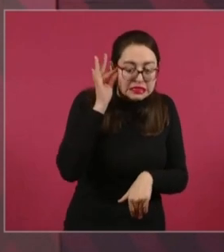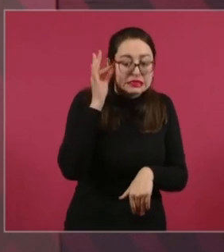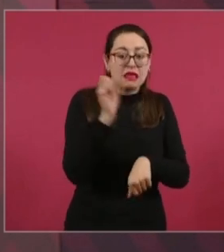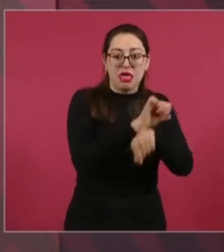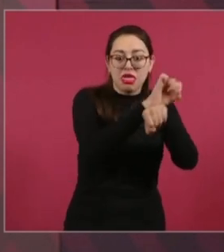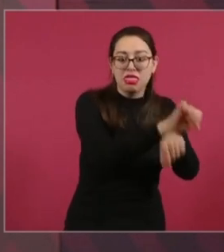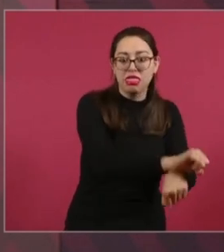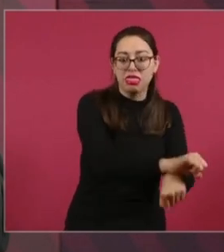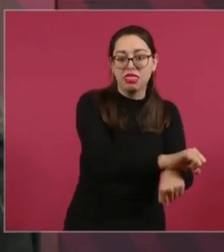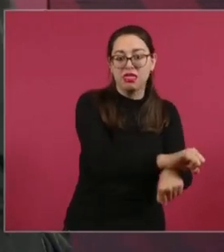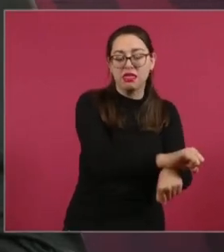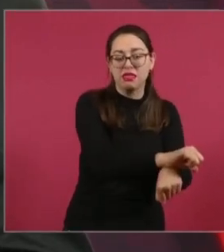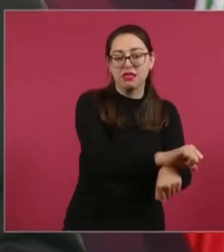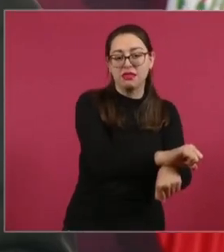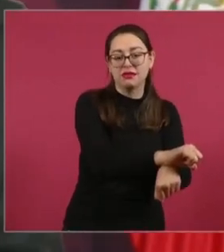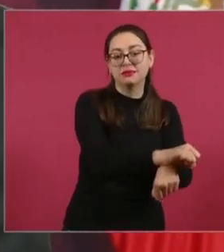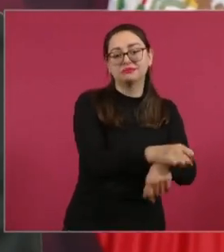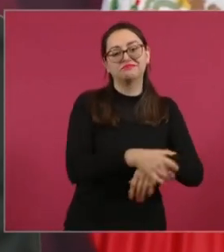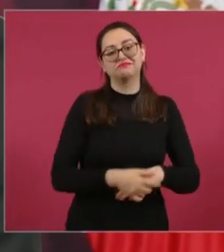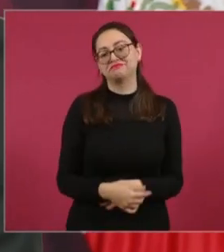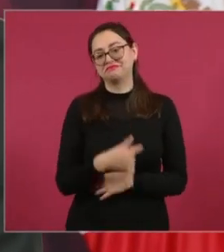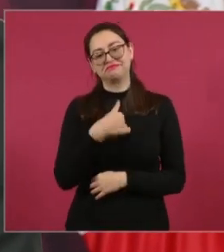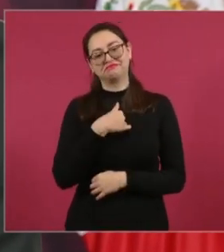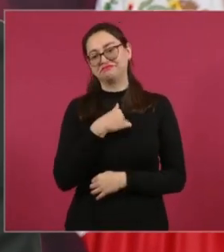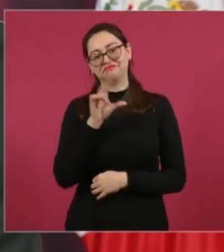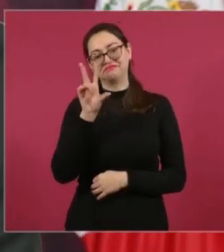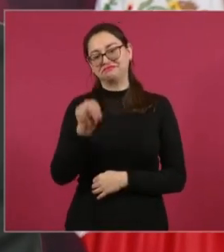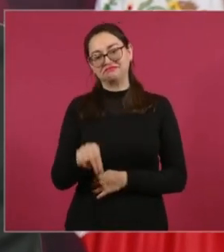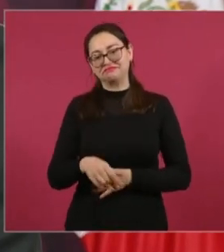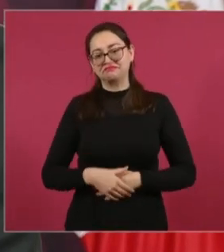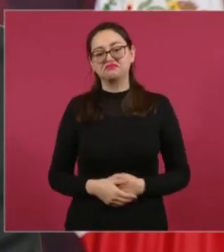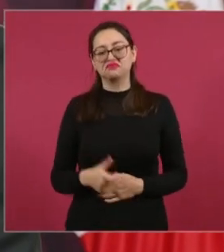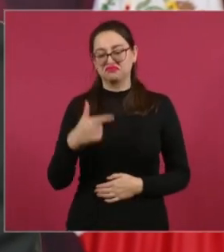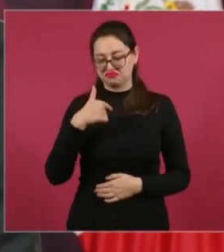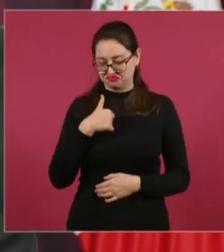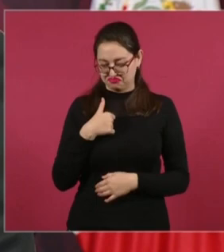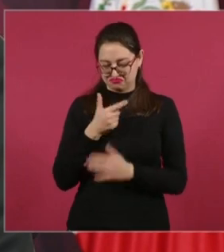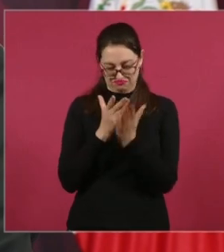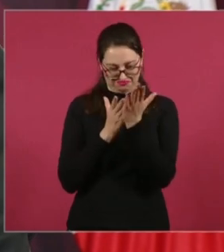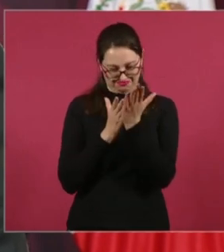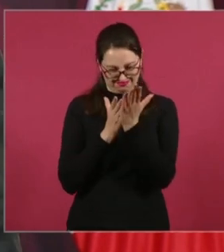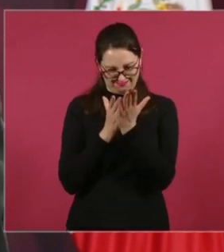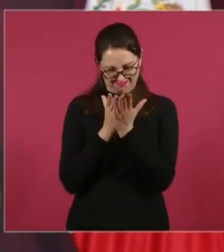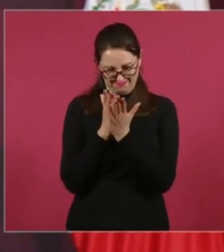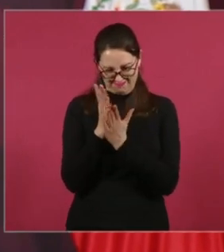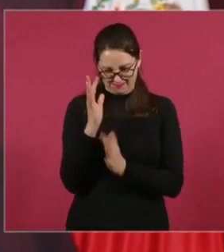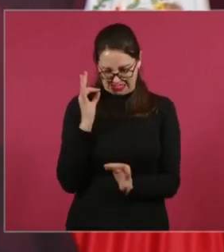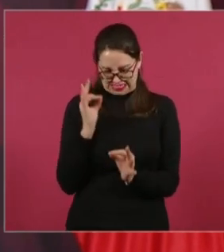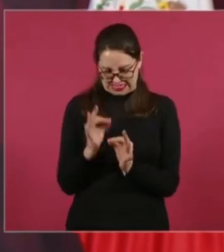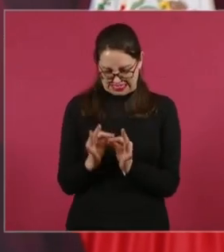Yo llevo años luchando por mis principios, por mis ideales,